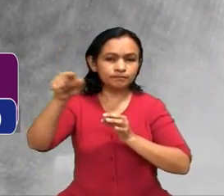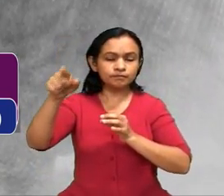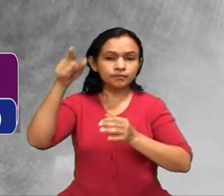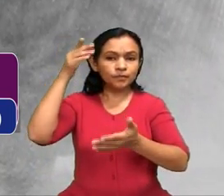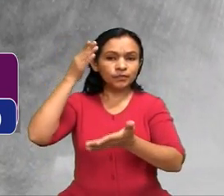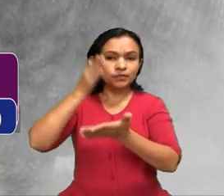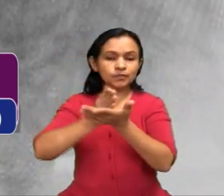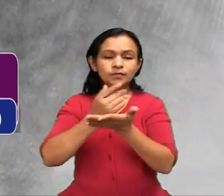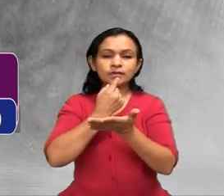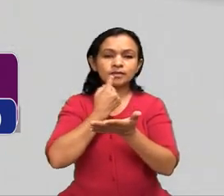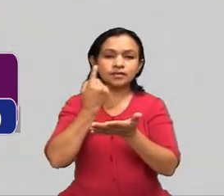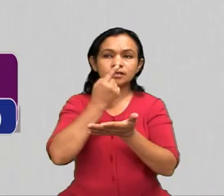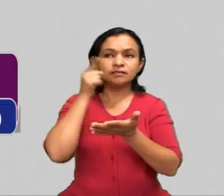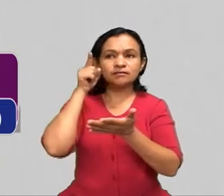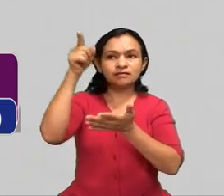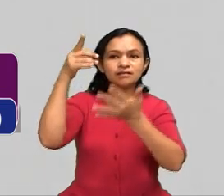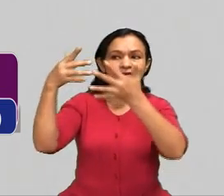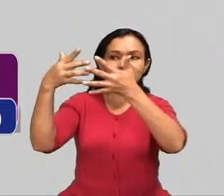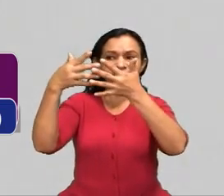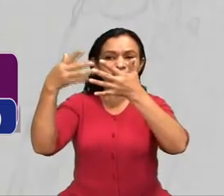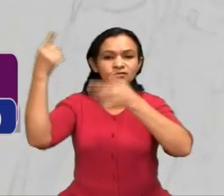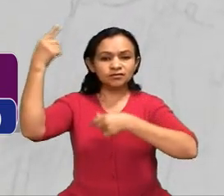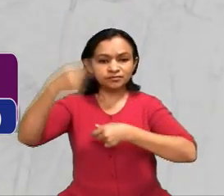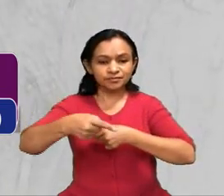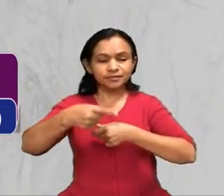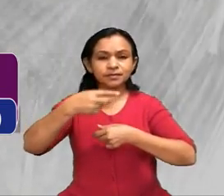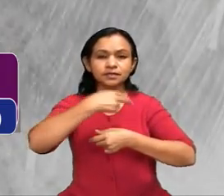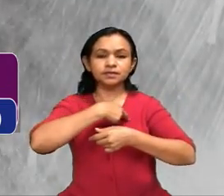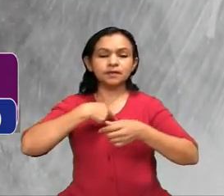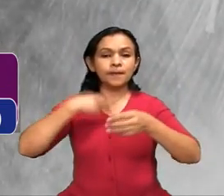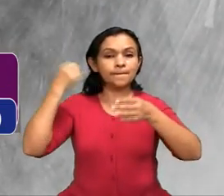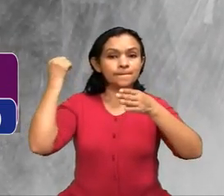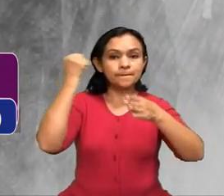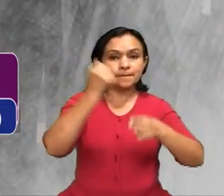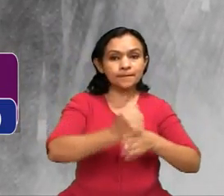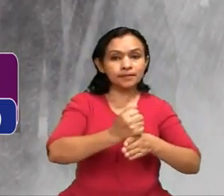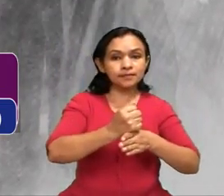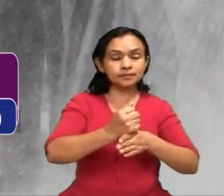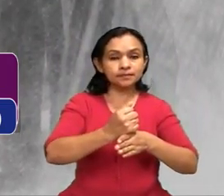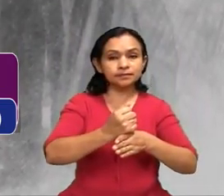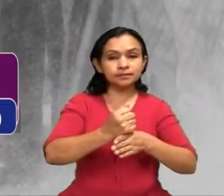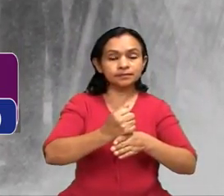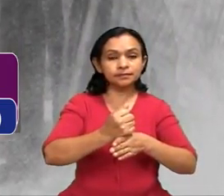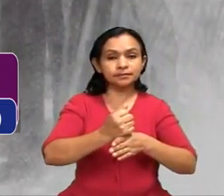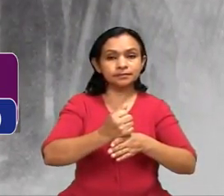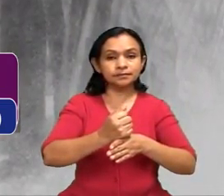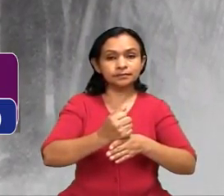mandato del Imperio norteamericano, ejecutado por su